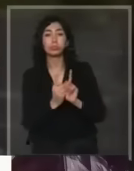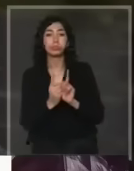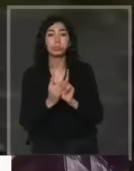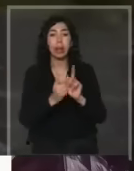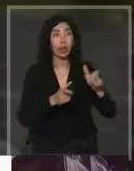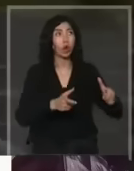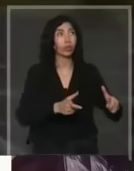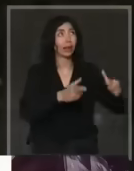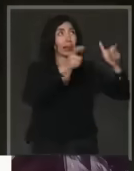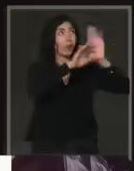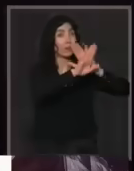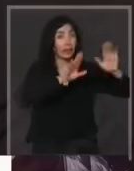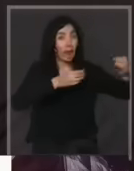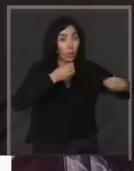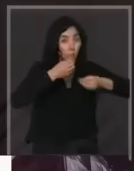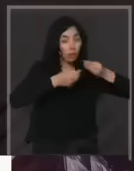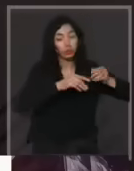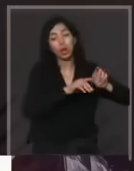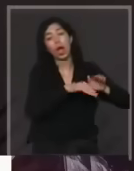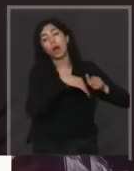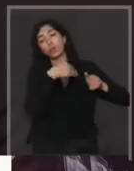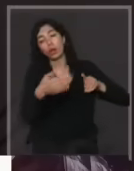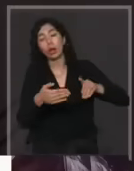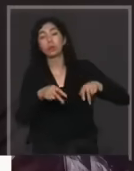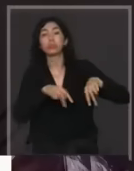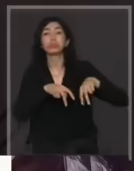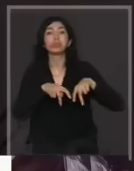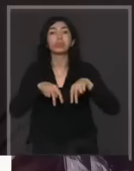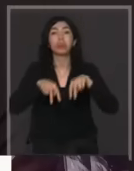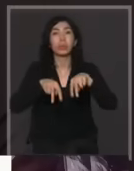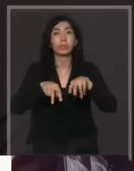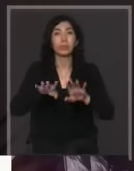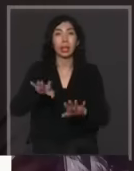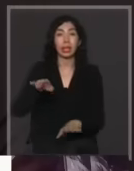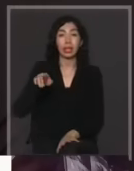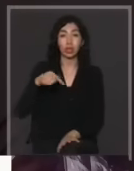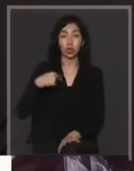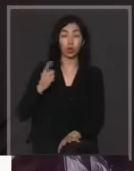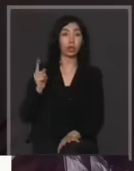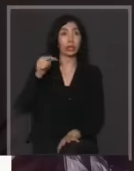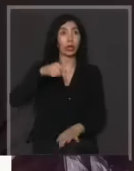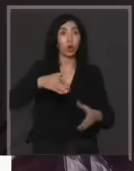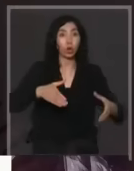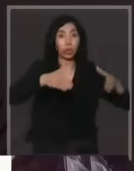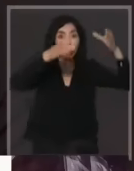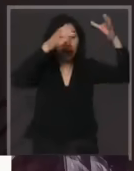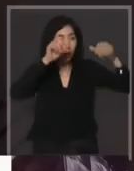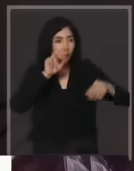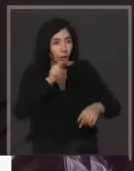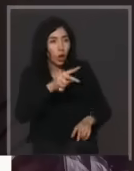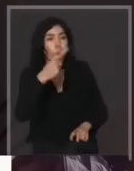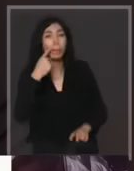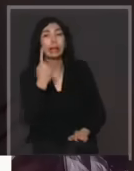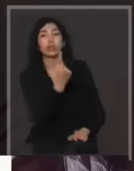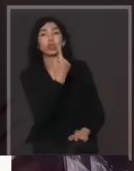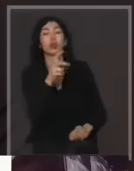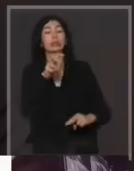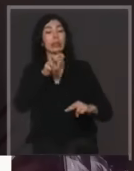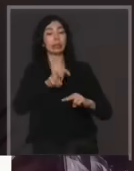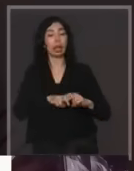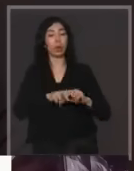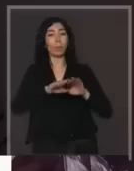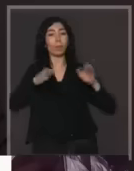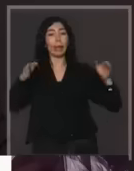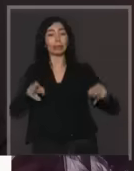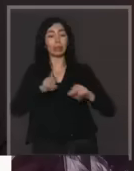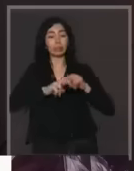comercial luego del almuerzo. Llego al Costanera Center y él estaba solo, ubicado en una mesa del restaurante. Tenía lentes oscuros, tenía